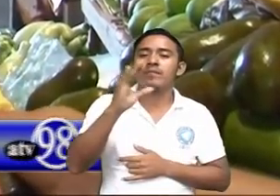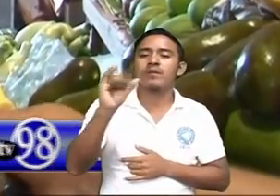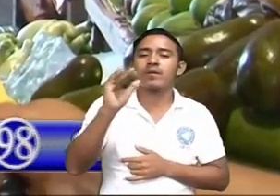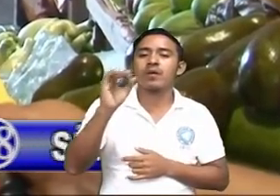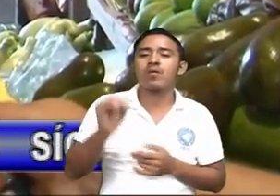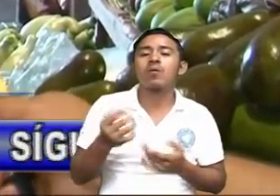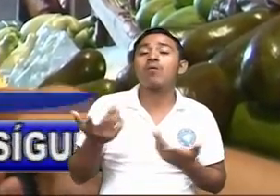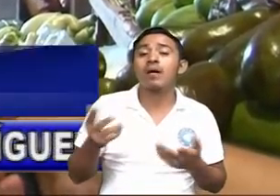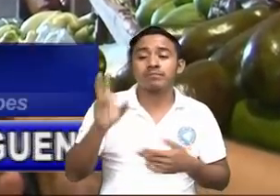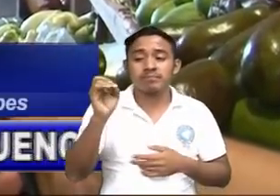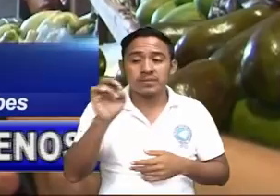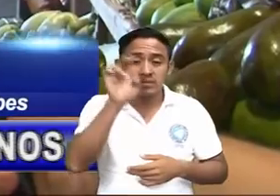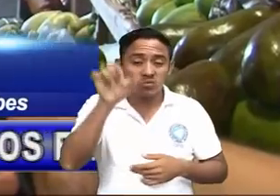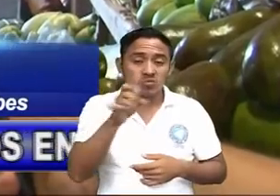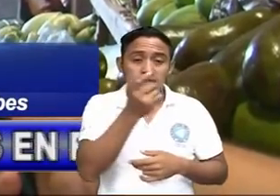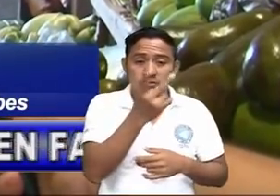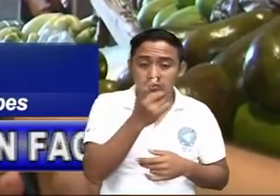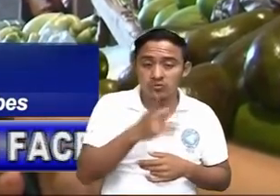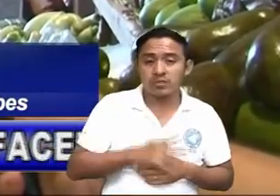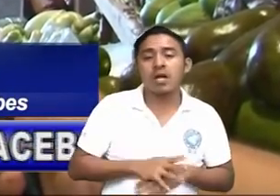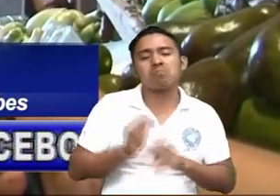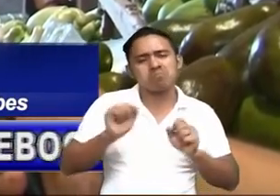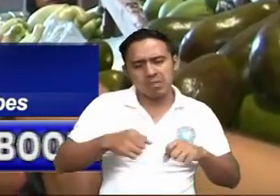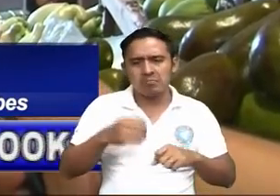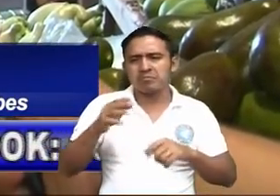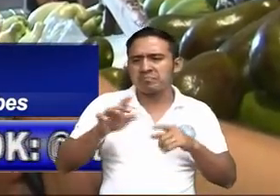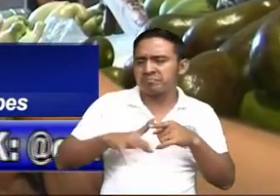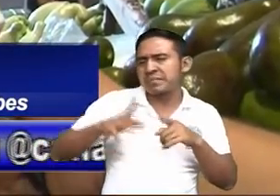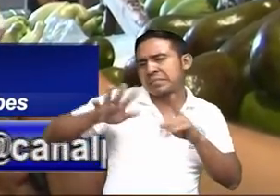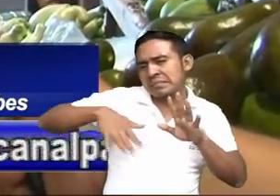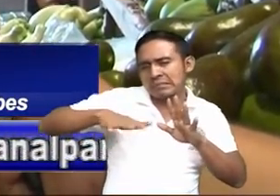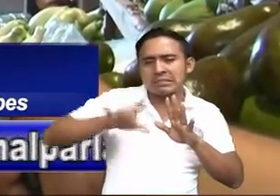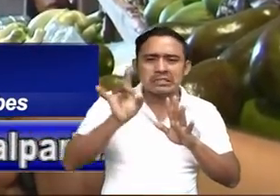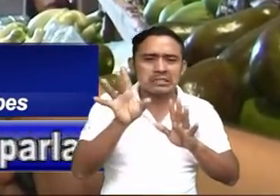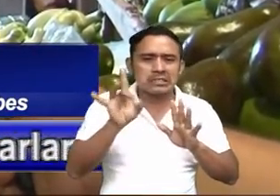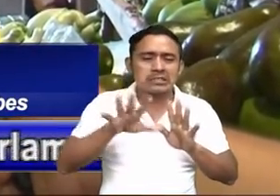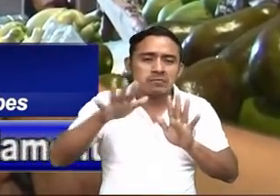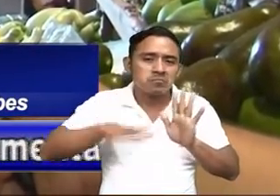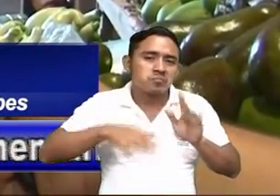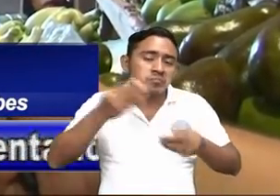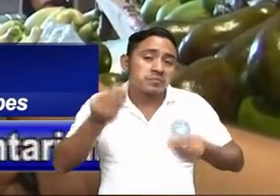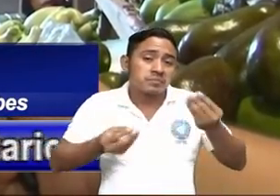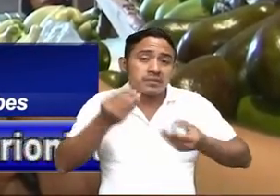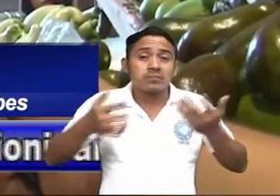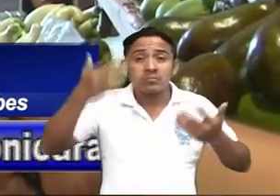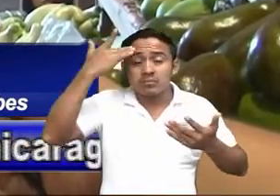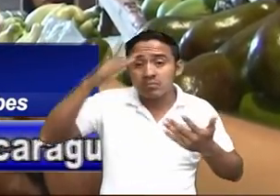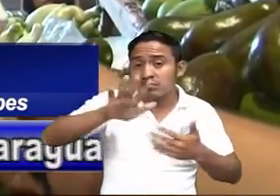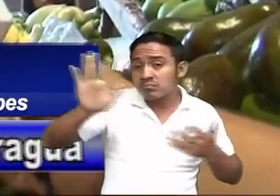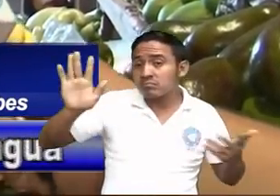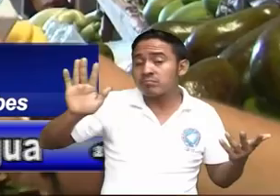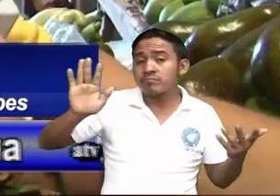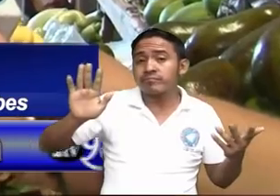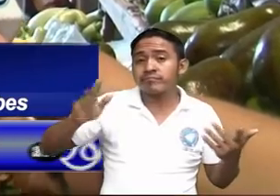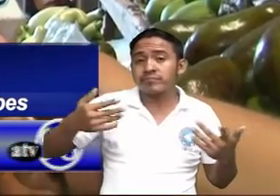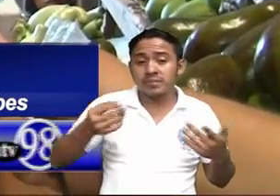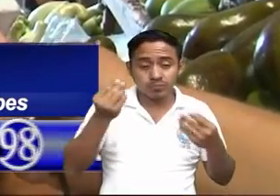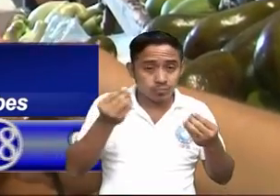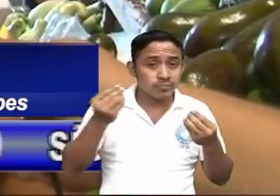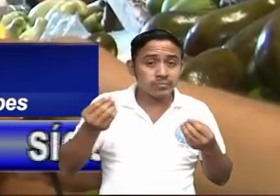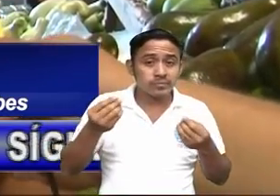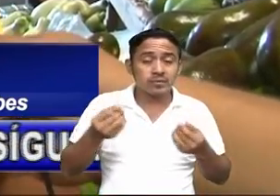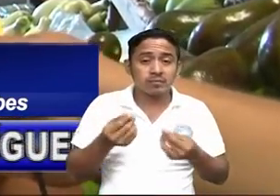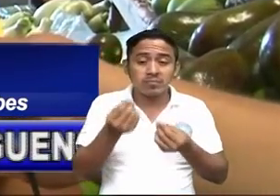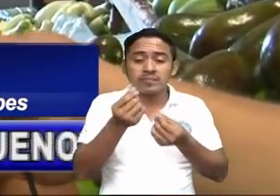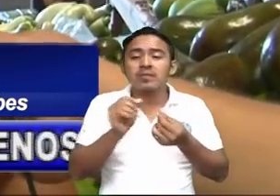20 la docena, ¿no? ¿Sí? Y podemos darle a los clientes a 15, ¿eh? Dependiendo, porque usted sabe que no se le gana mucho. Le